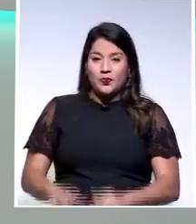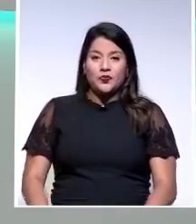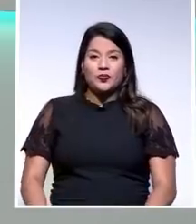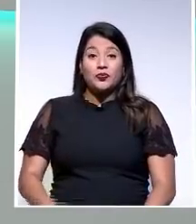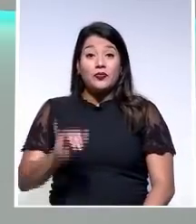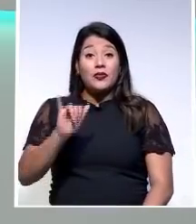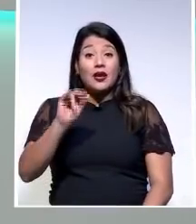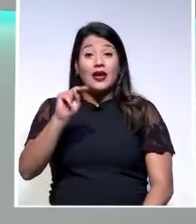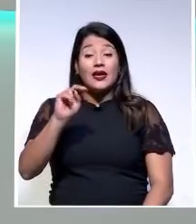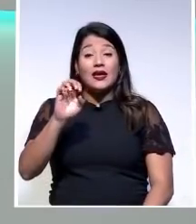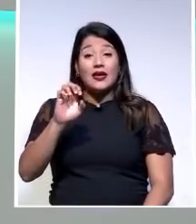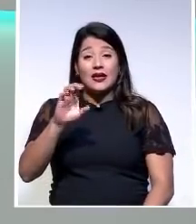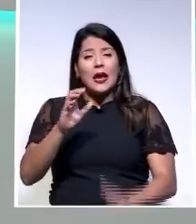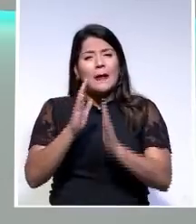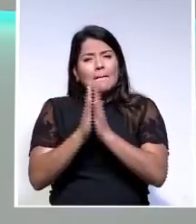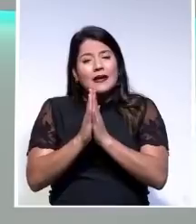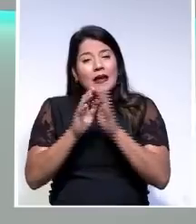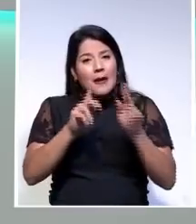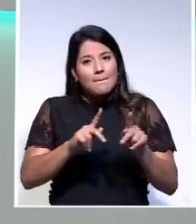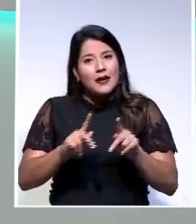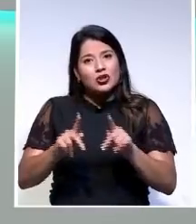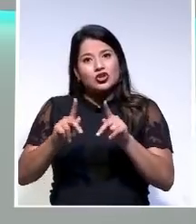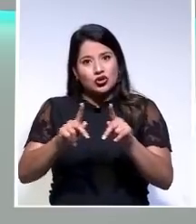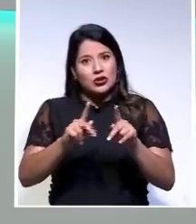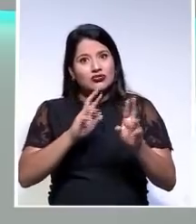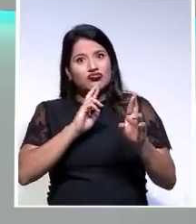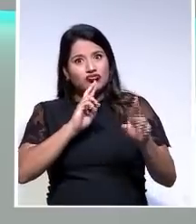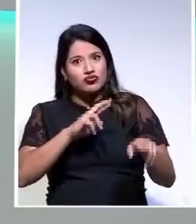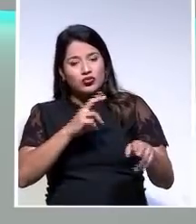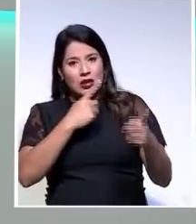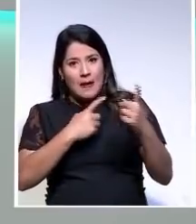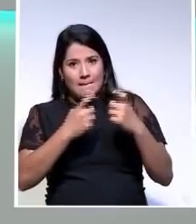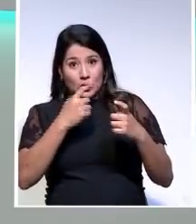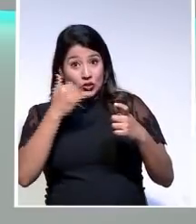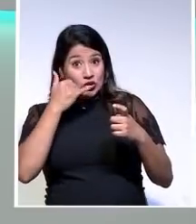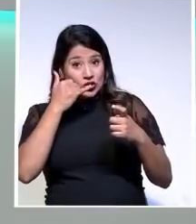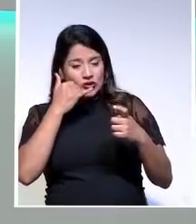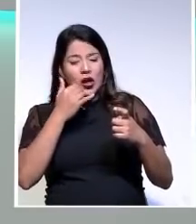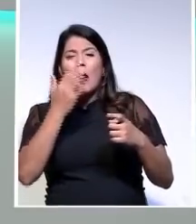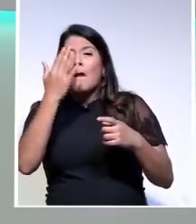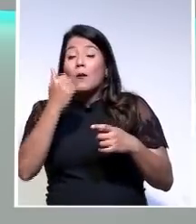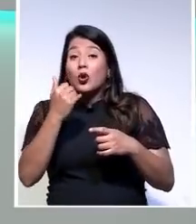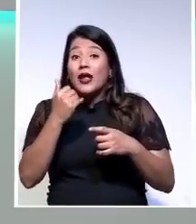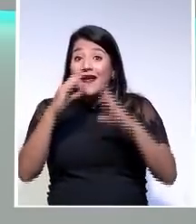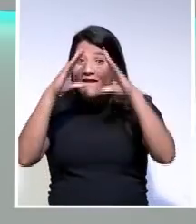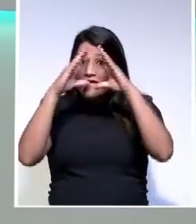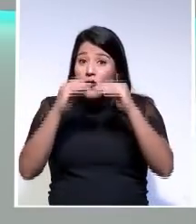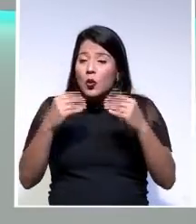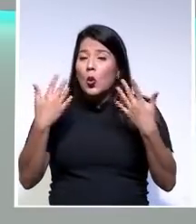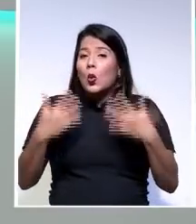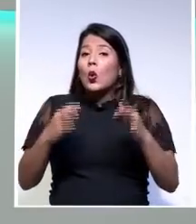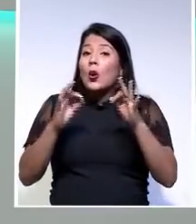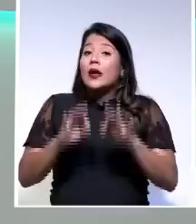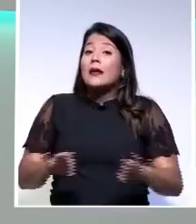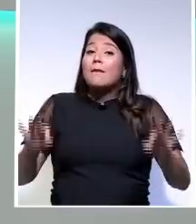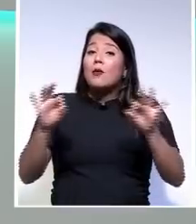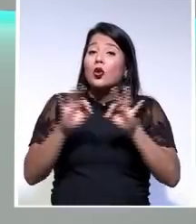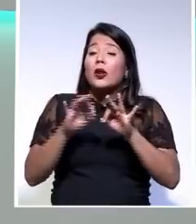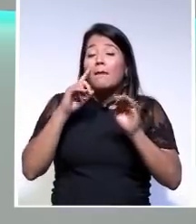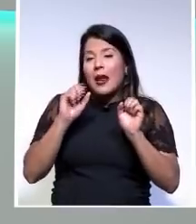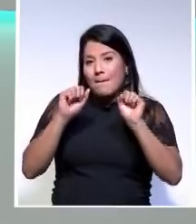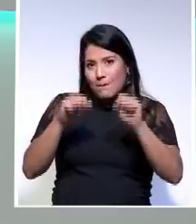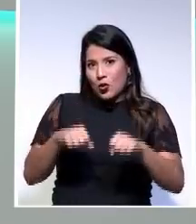INEC pide a las personas que atiendan las entrevistas, dado que la información recopilada será fundamental para conocer